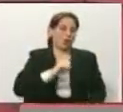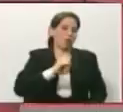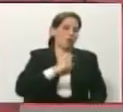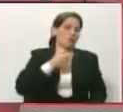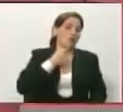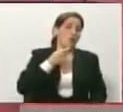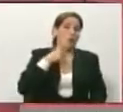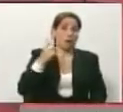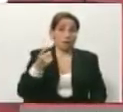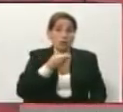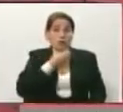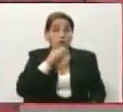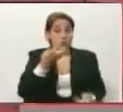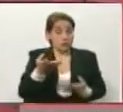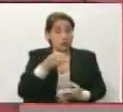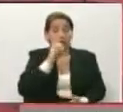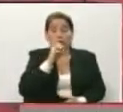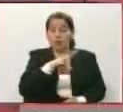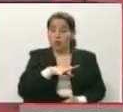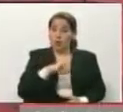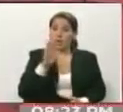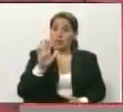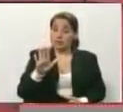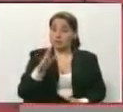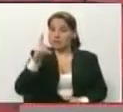se los voy a contar porque la historia es la historia.